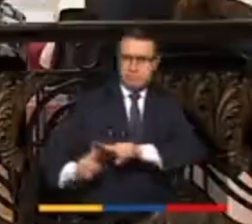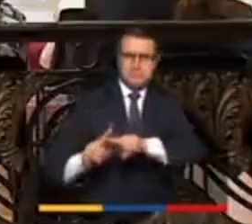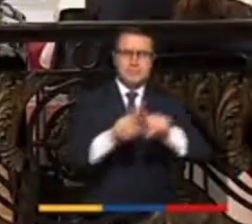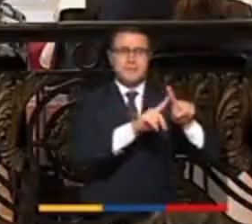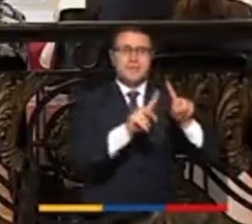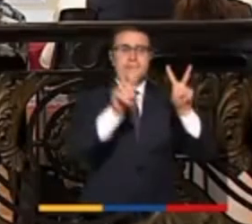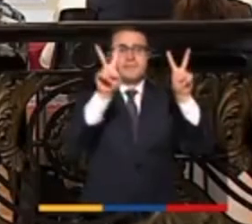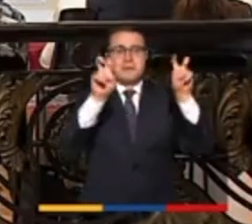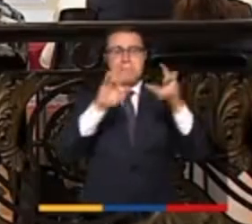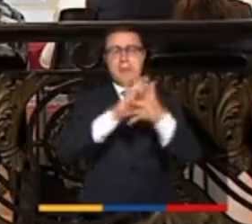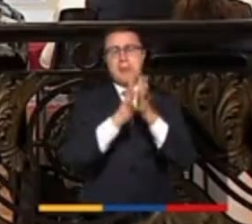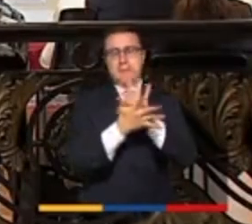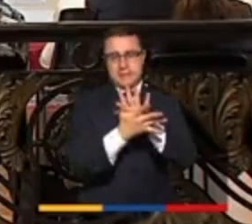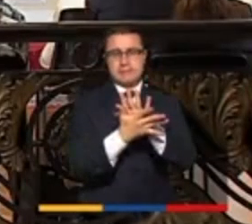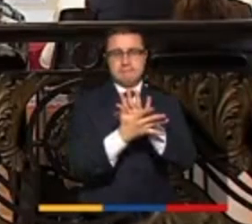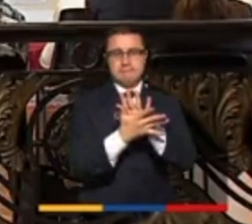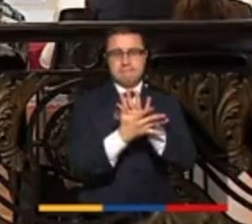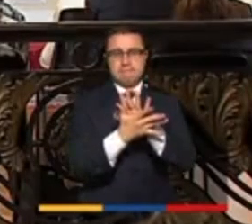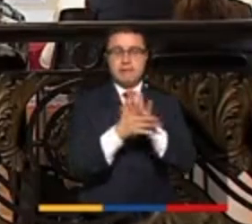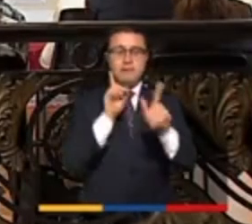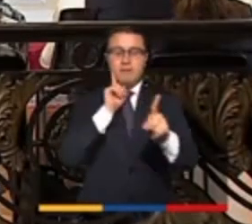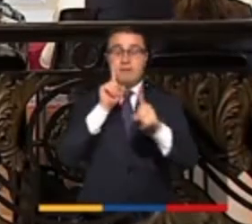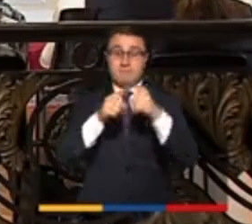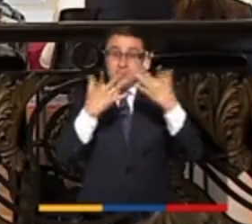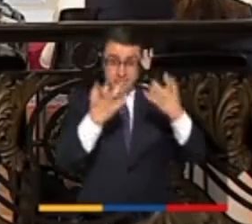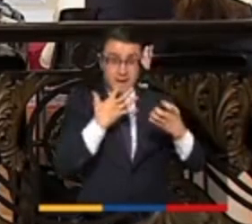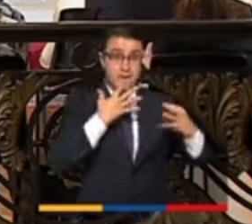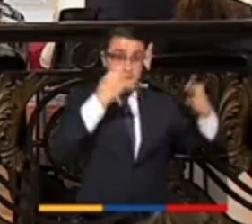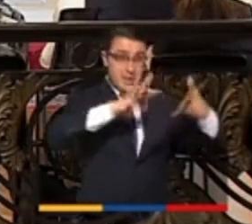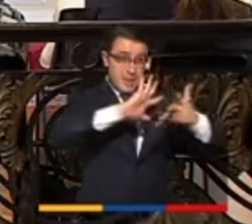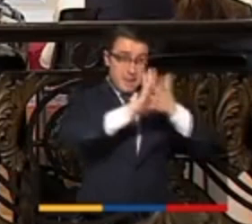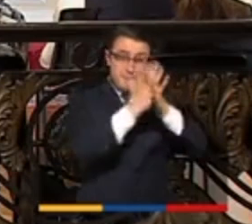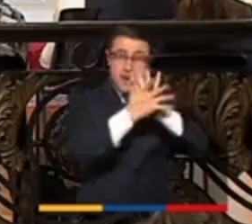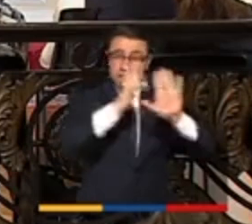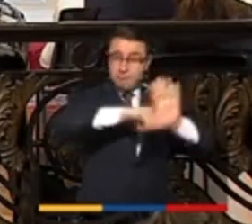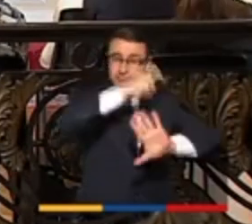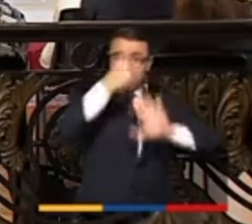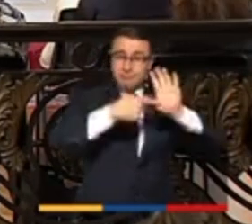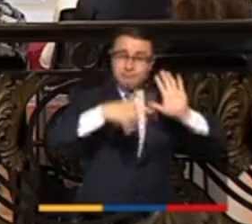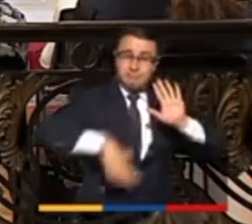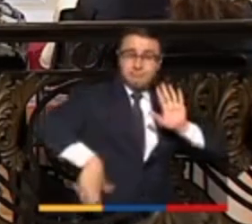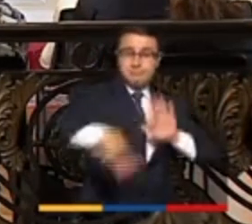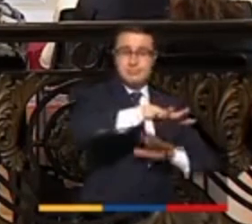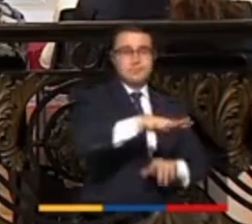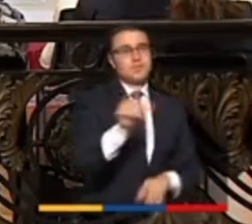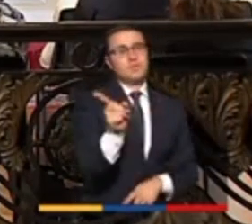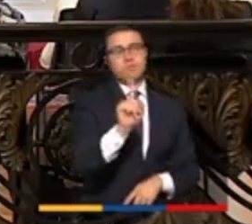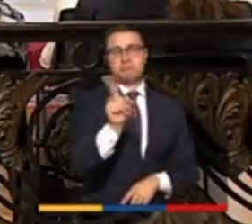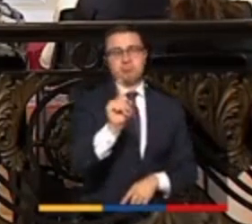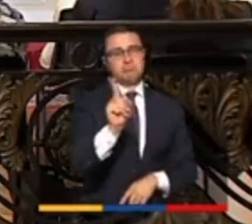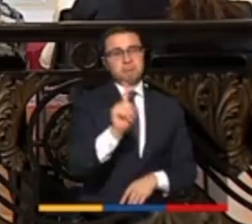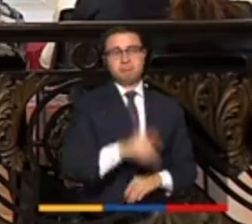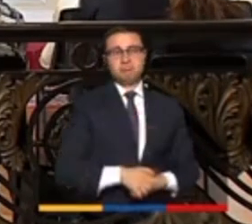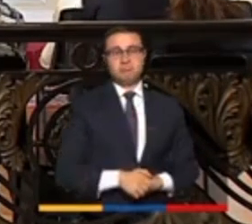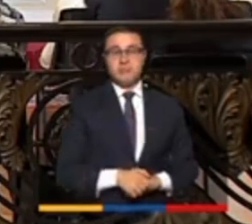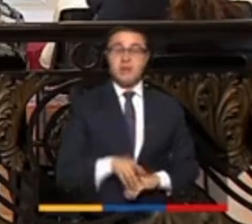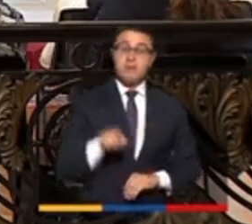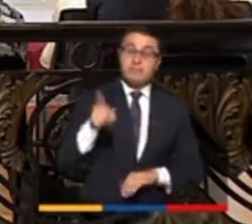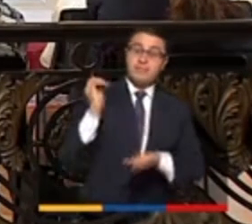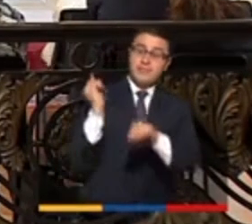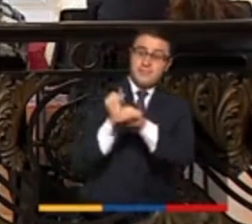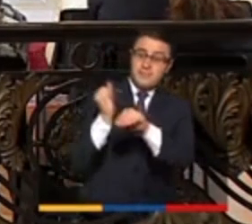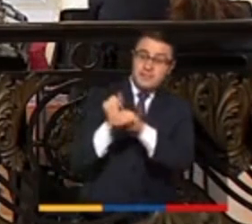Creo que es un mecanismo para no hacerla. Que la estabilización aquí, que no sé qué allá, que